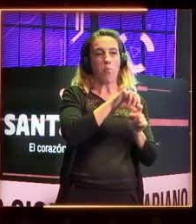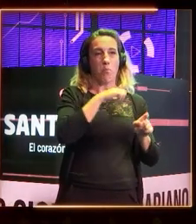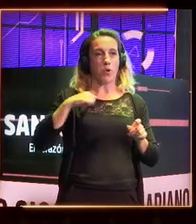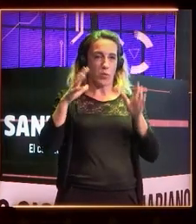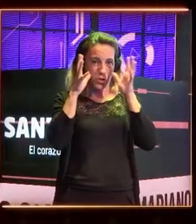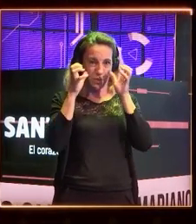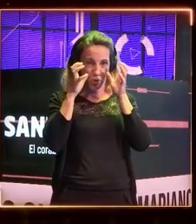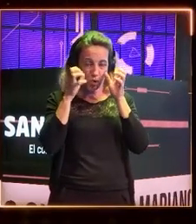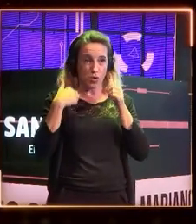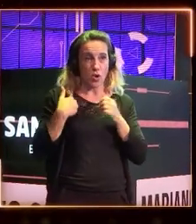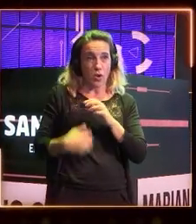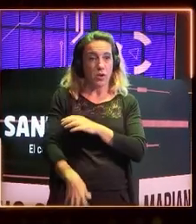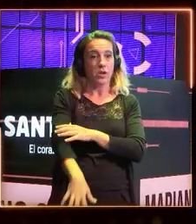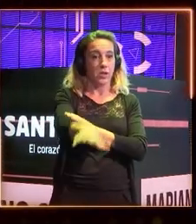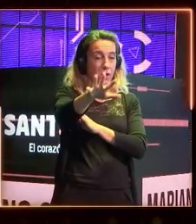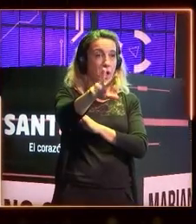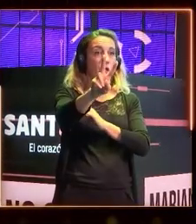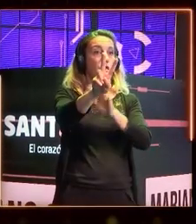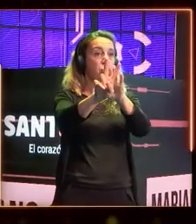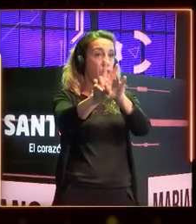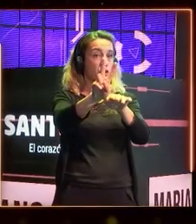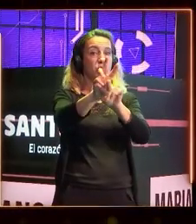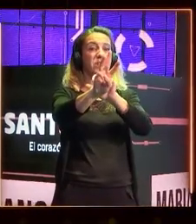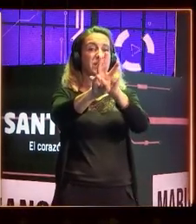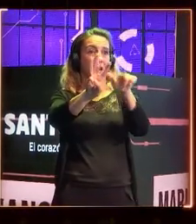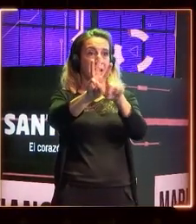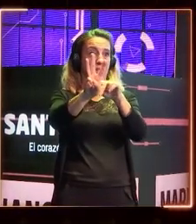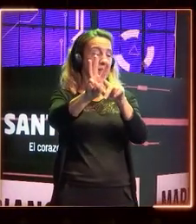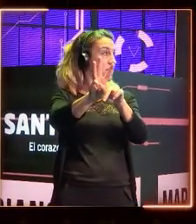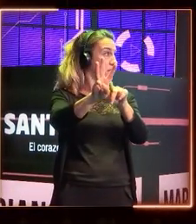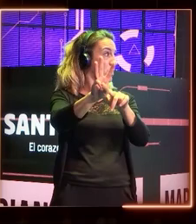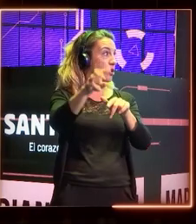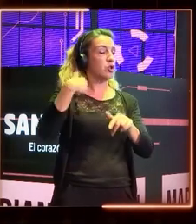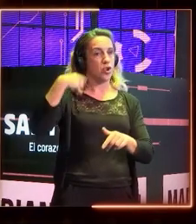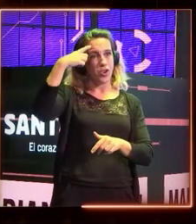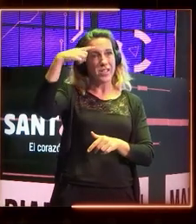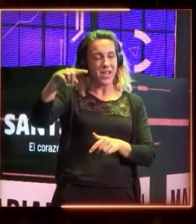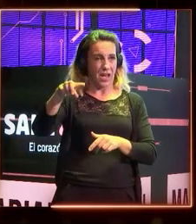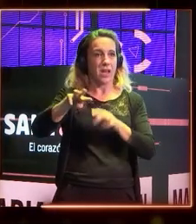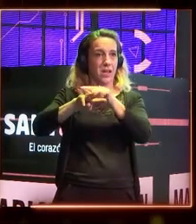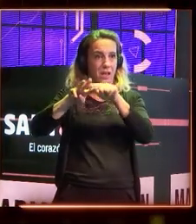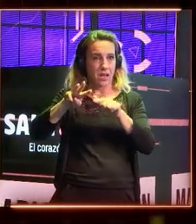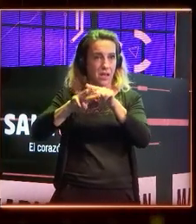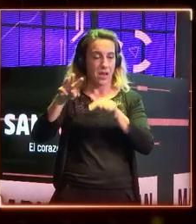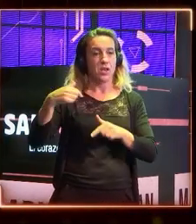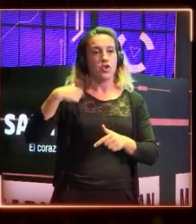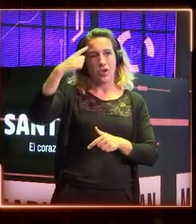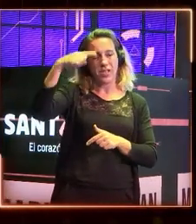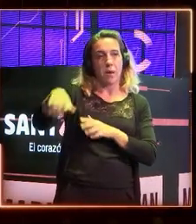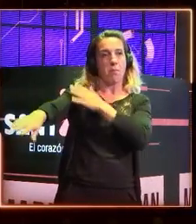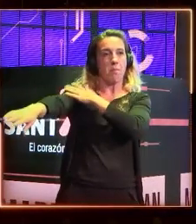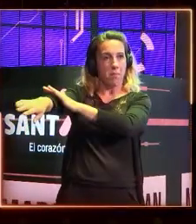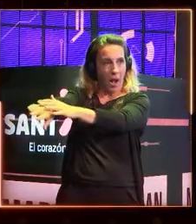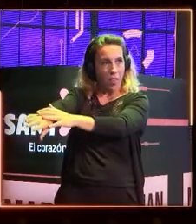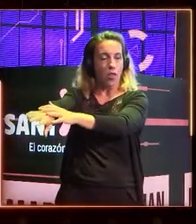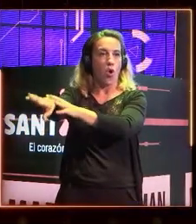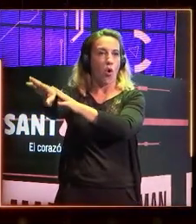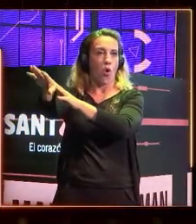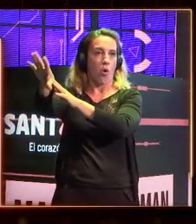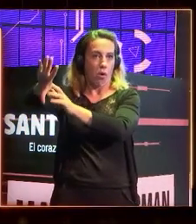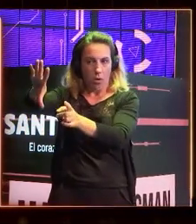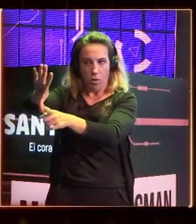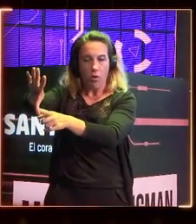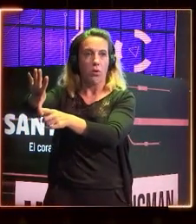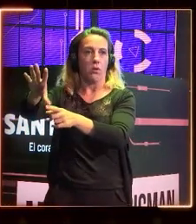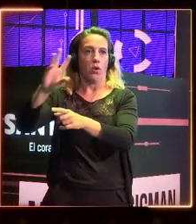extiendo mi brazo por ejemplo y tengo dos dedos abiertos o tres o cuatro yo sé los dedos que tengo abiertos y sé que mi brazo está endido este está abajo no porque